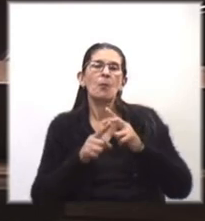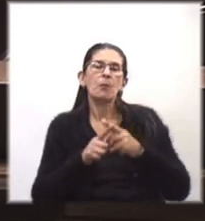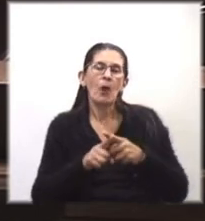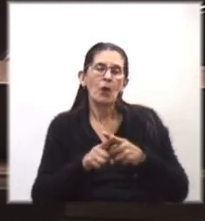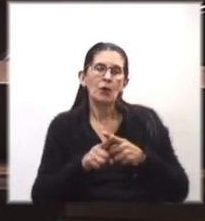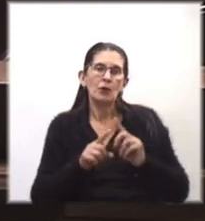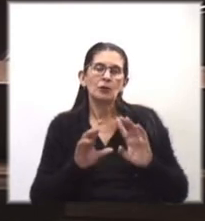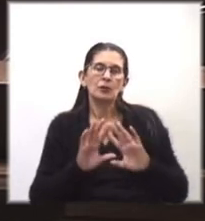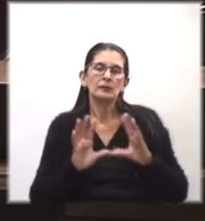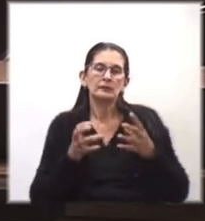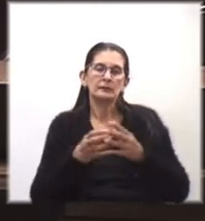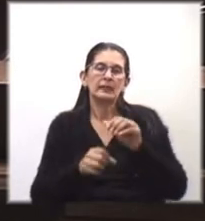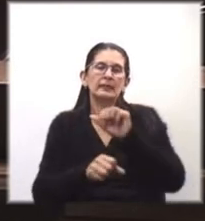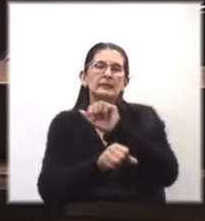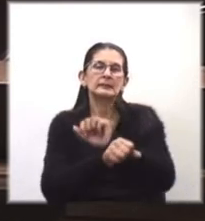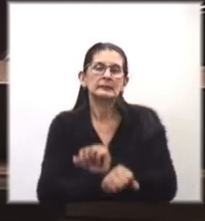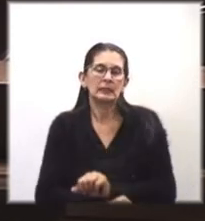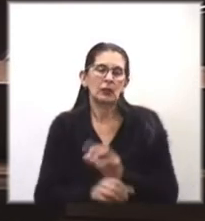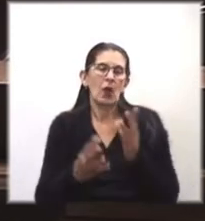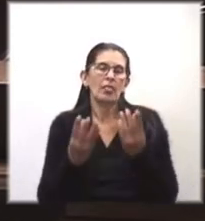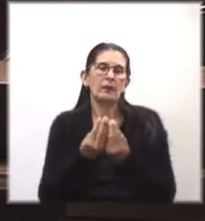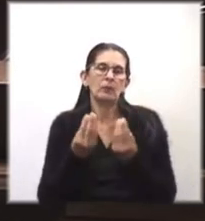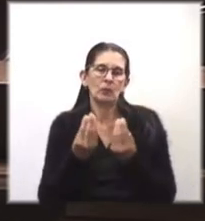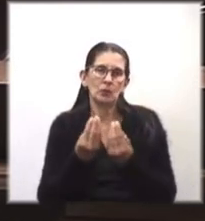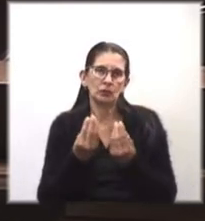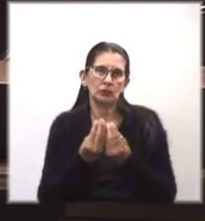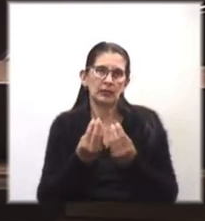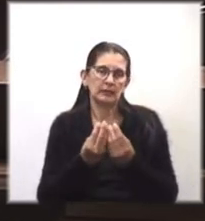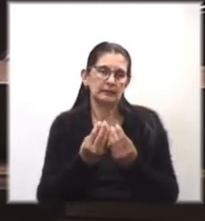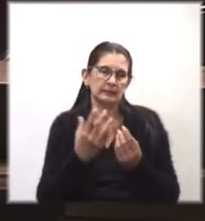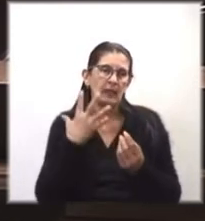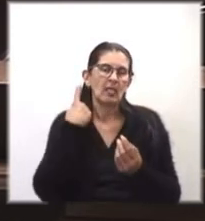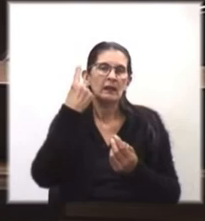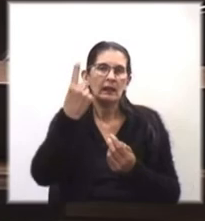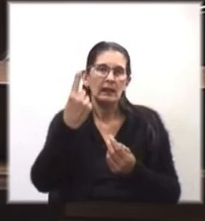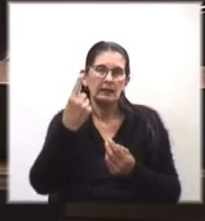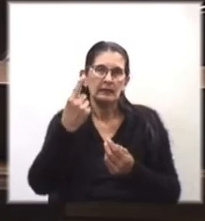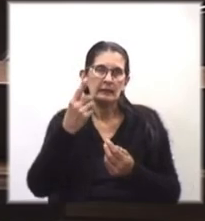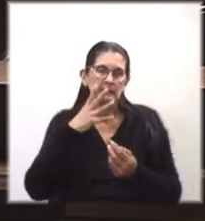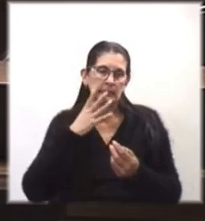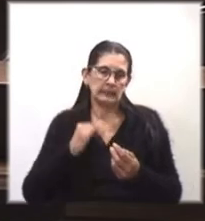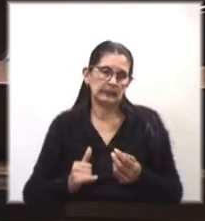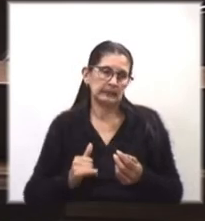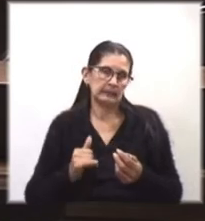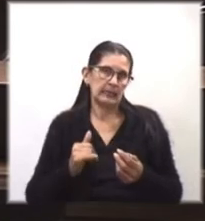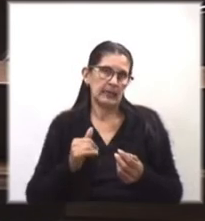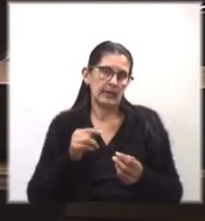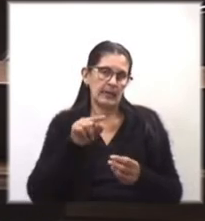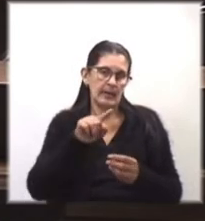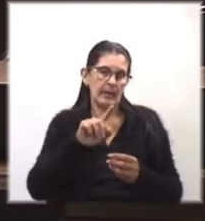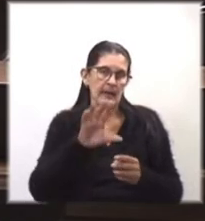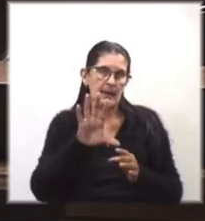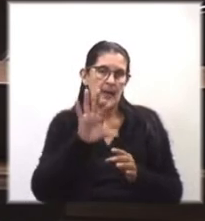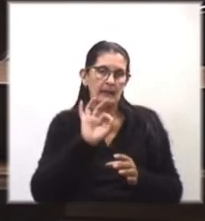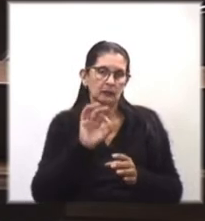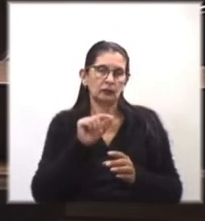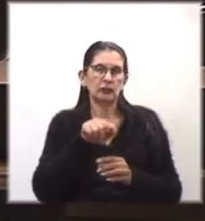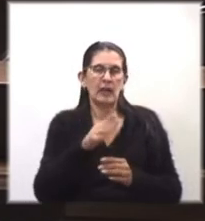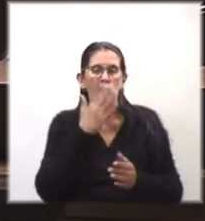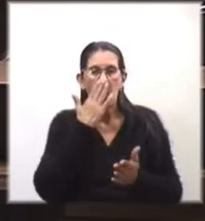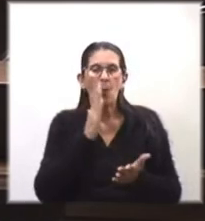exilio y cárcel de varios de los dirigentes que habían sido electos en la última elección.